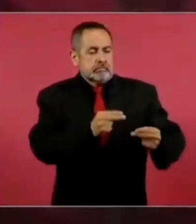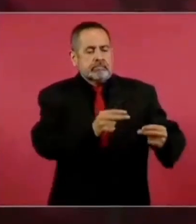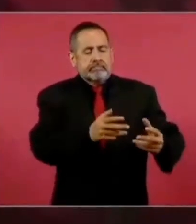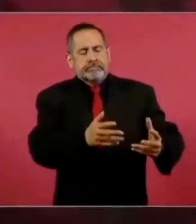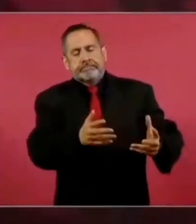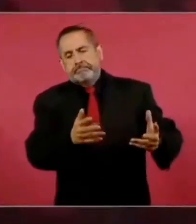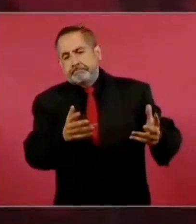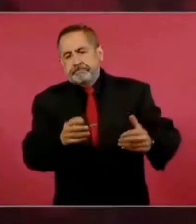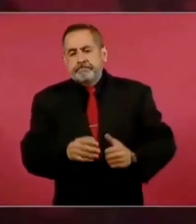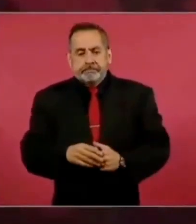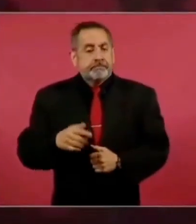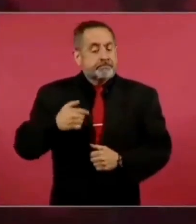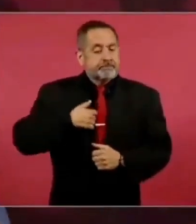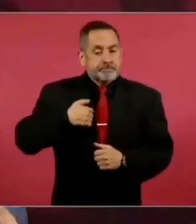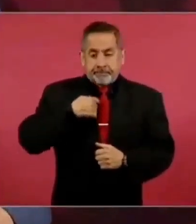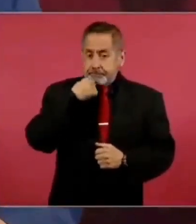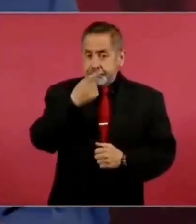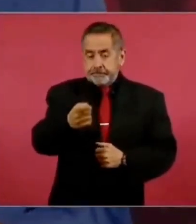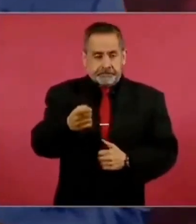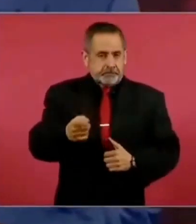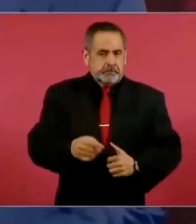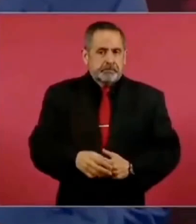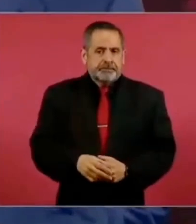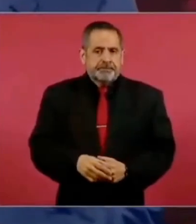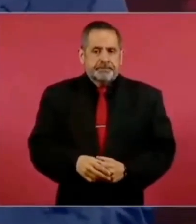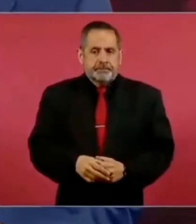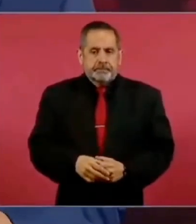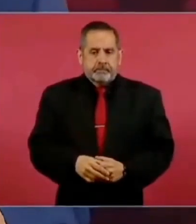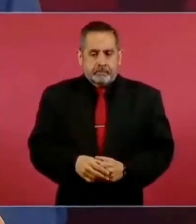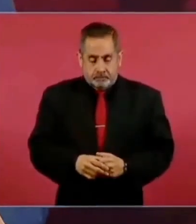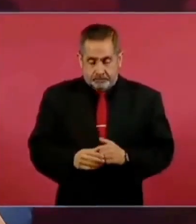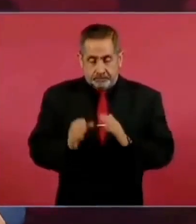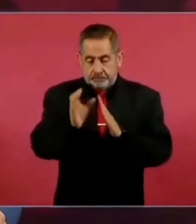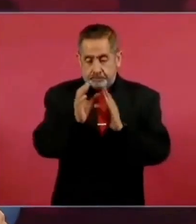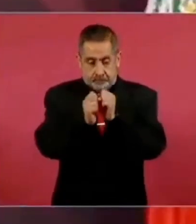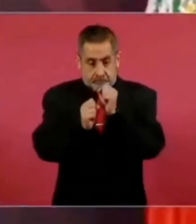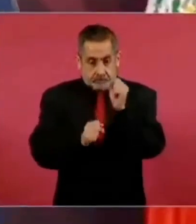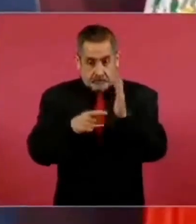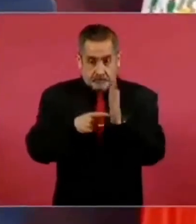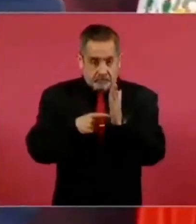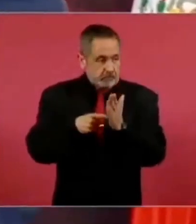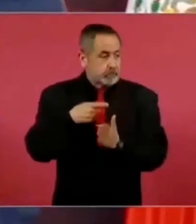Les decía yo que la Constitución la modificaron